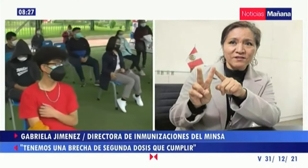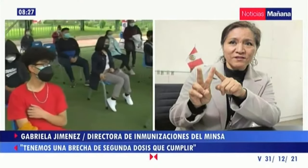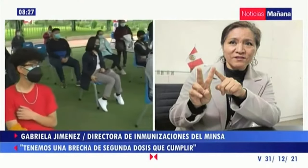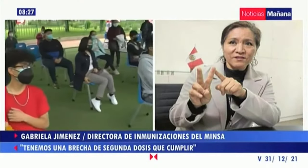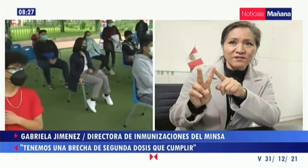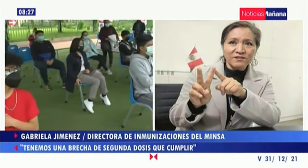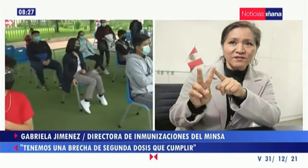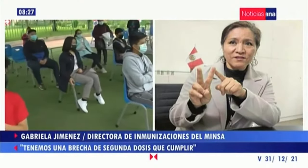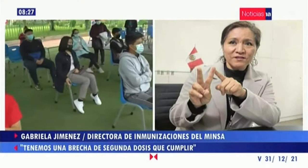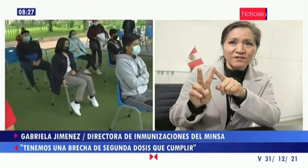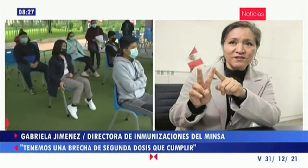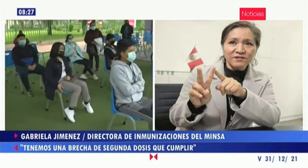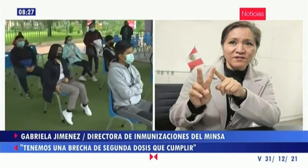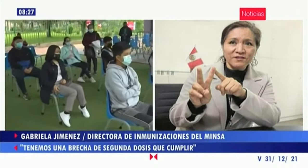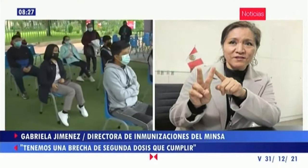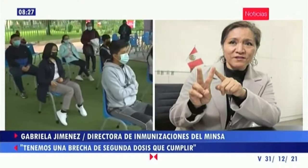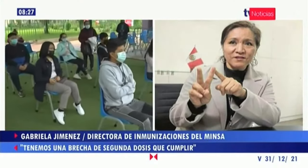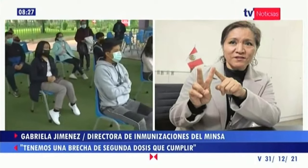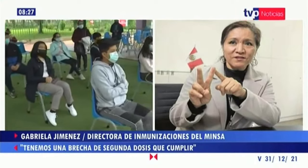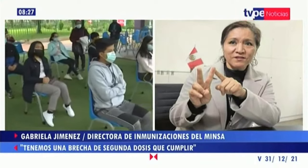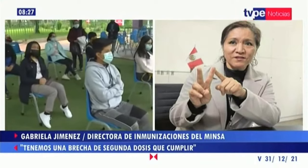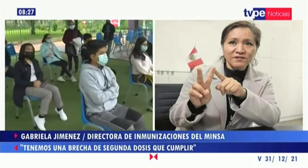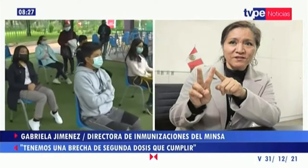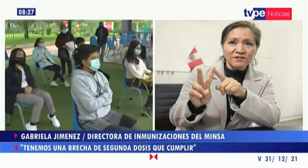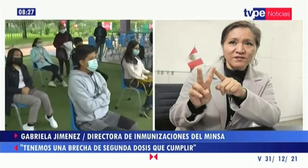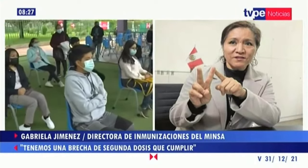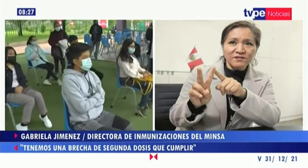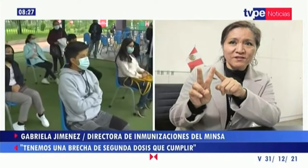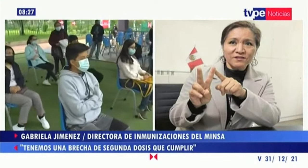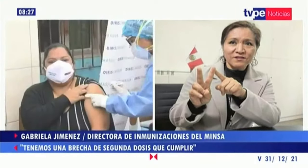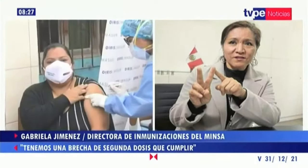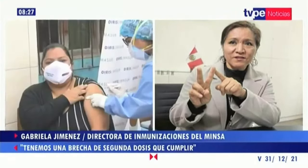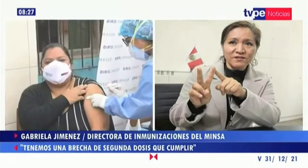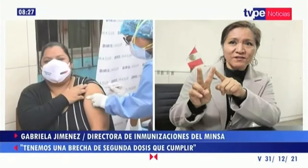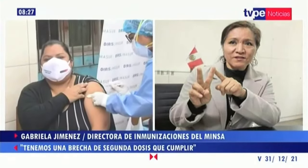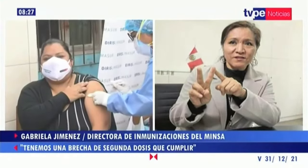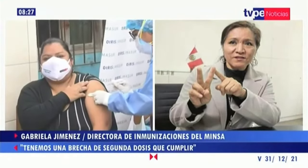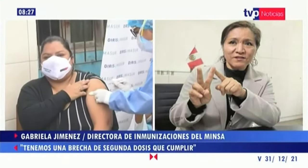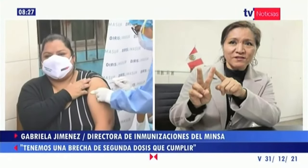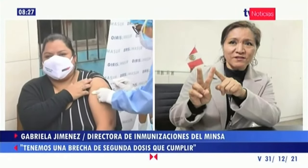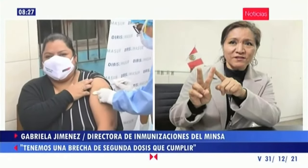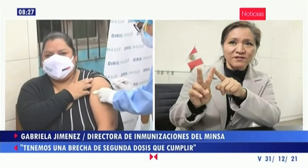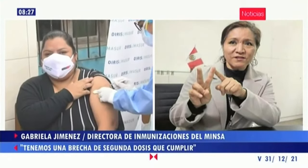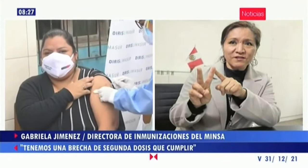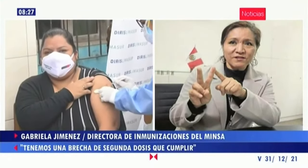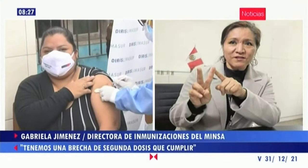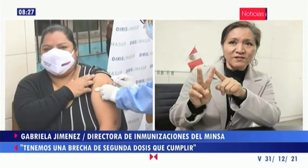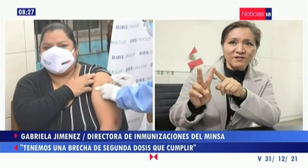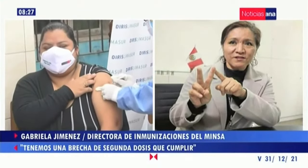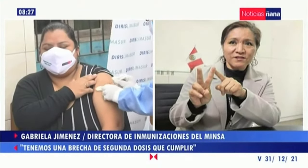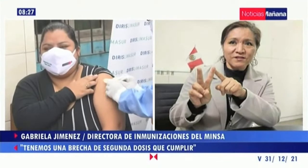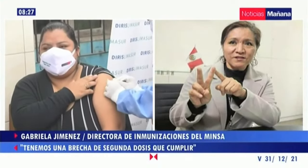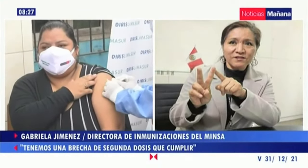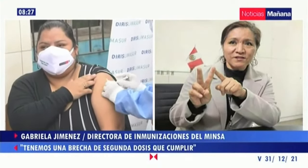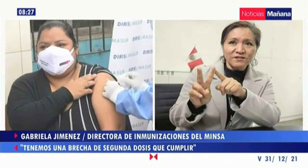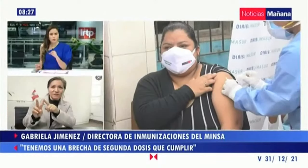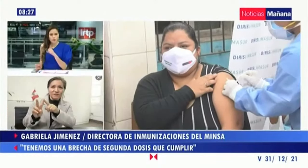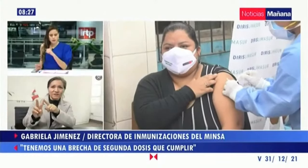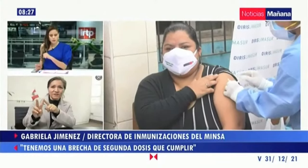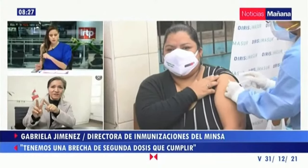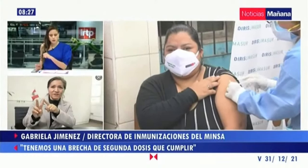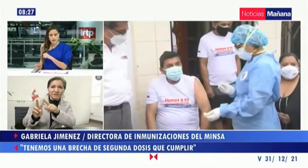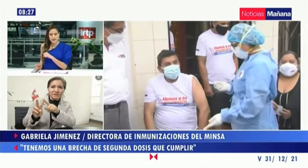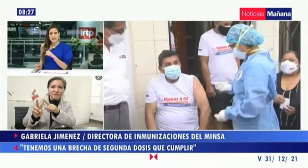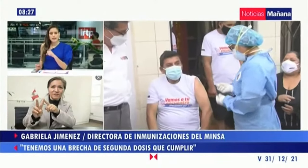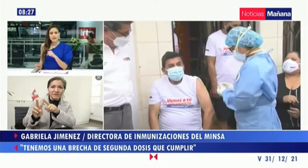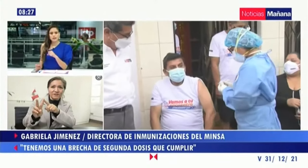bastante la posibilidad de seguir aportando entonces en los primeros días de enero en cerrar brechas. Muy bien, y por último, muy brevemente, por favor,